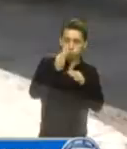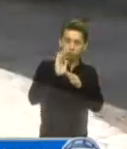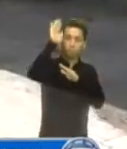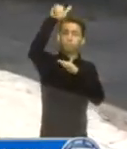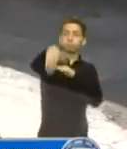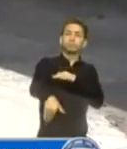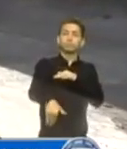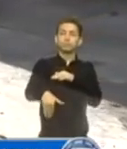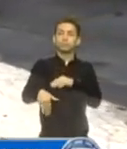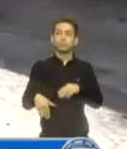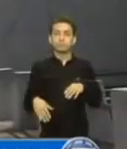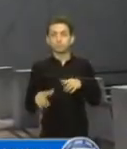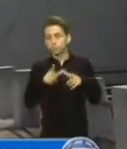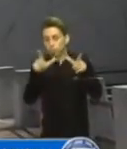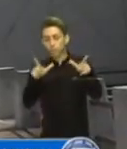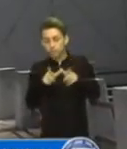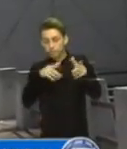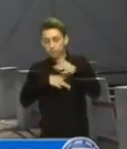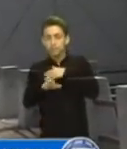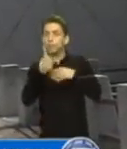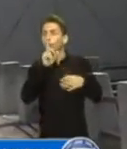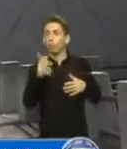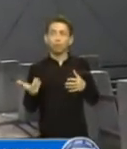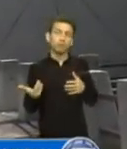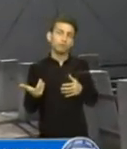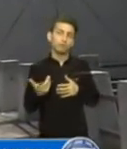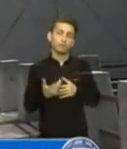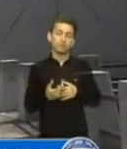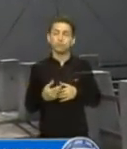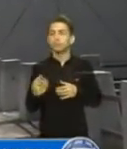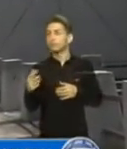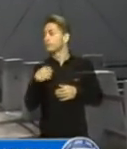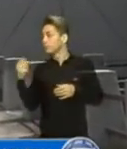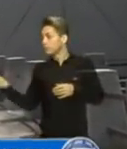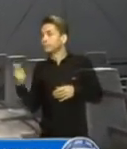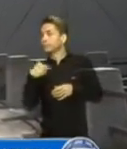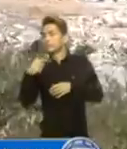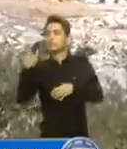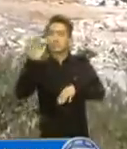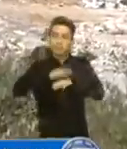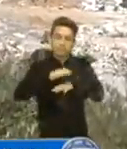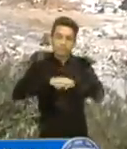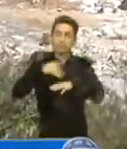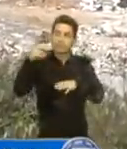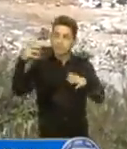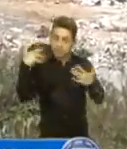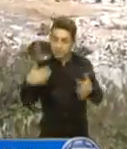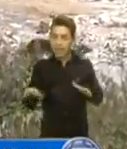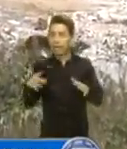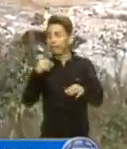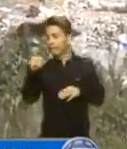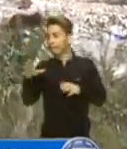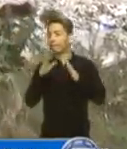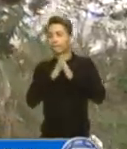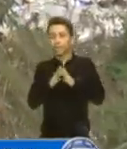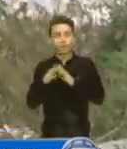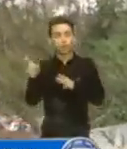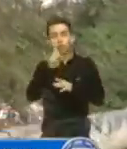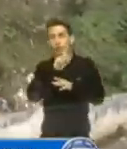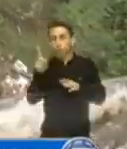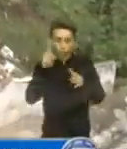puntos ciegos. Tenemos pasos ciegos, tanto en la colonia Oralia, por parte de ingresos